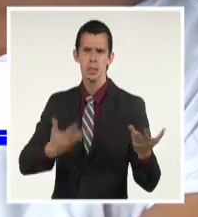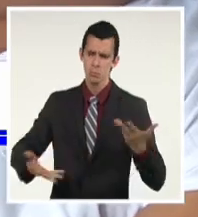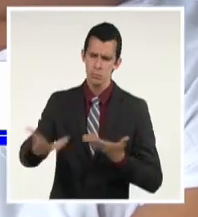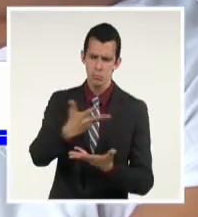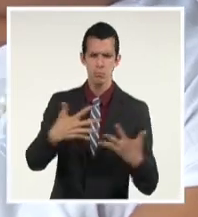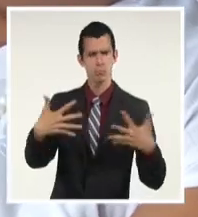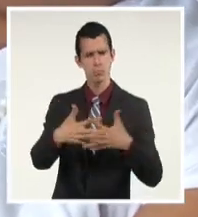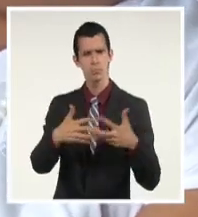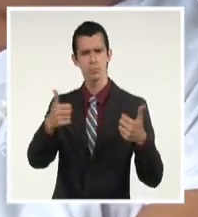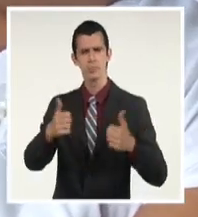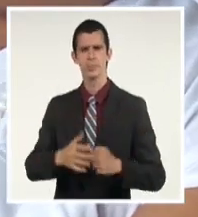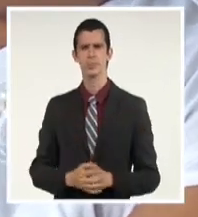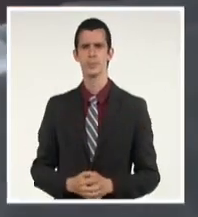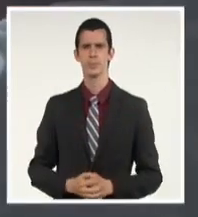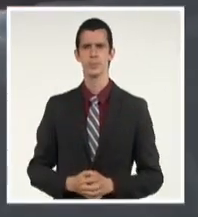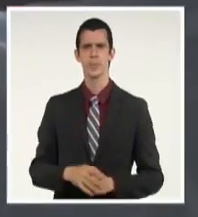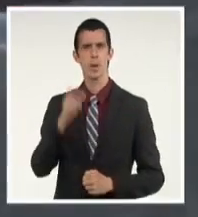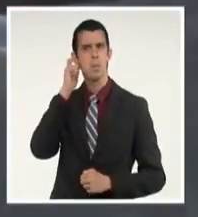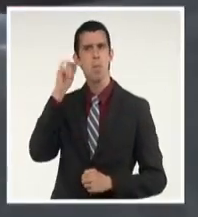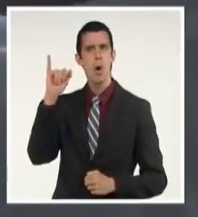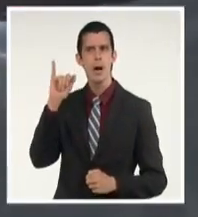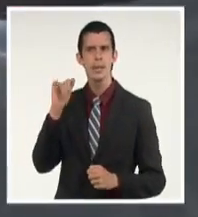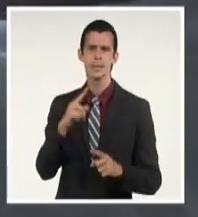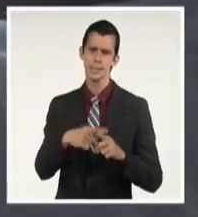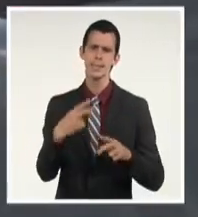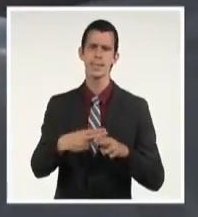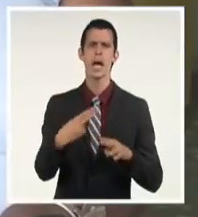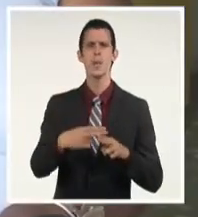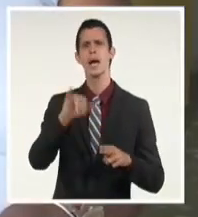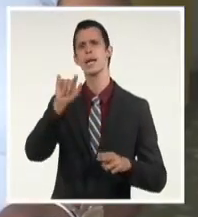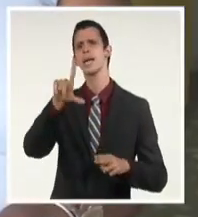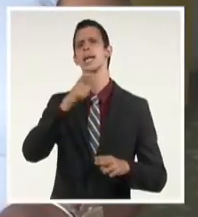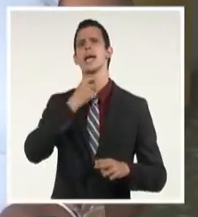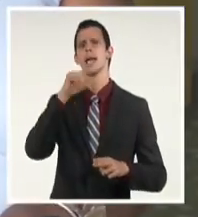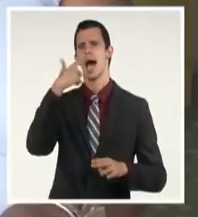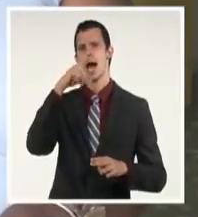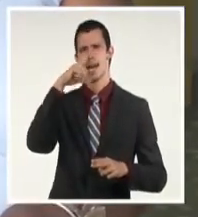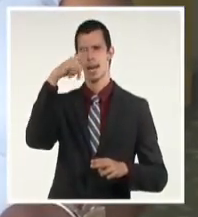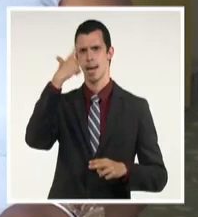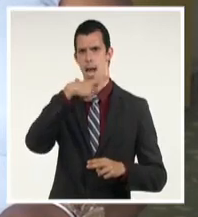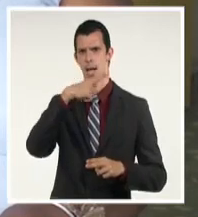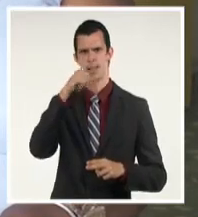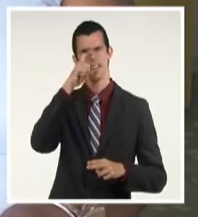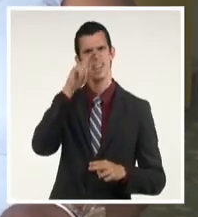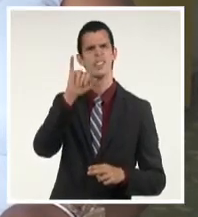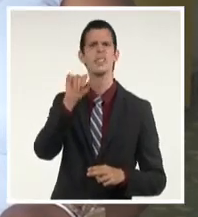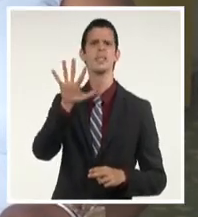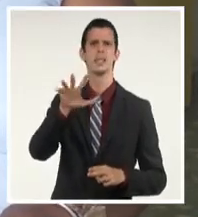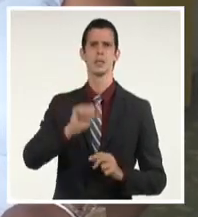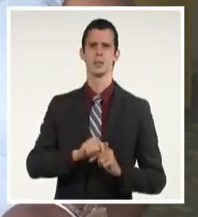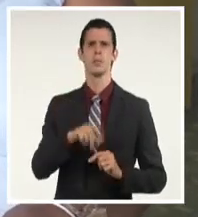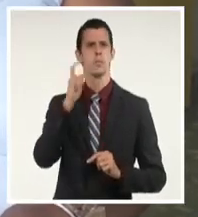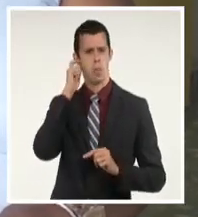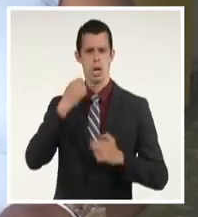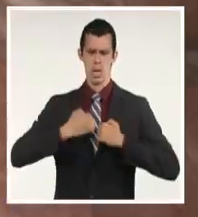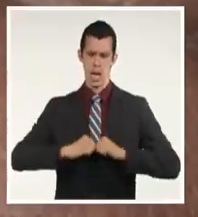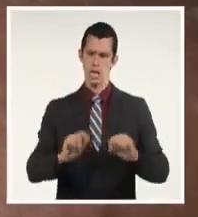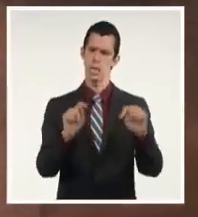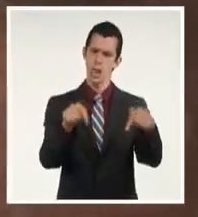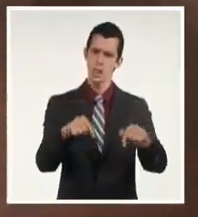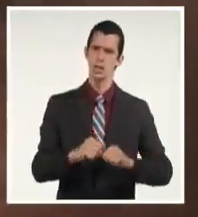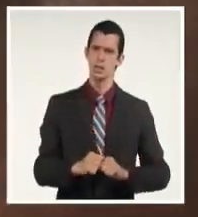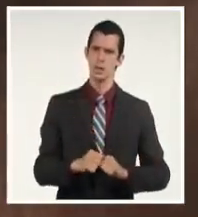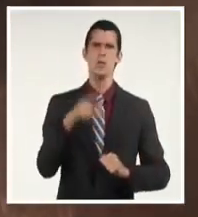tiene 65 años. Nació en La Guinera y en ella ha sido testigo de cómo esta localidad ha ido creciendo